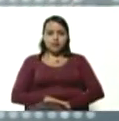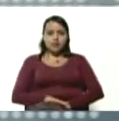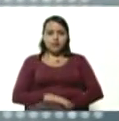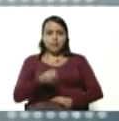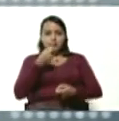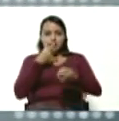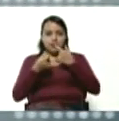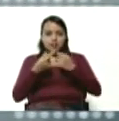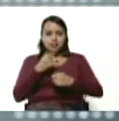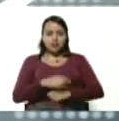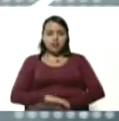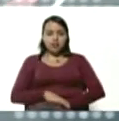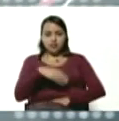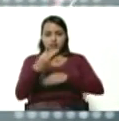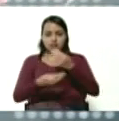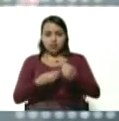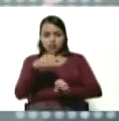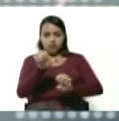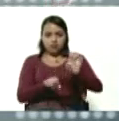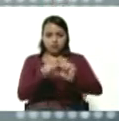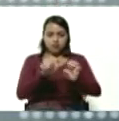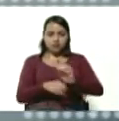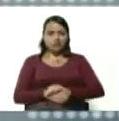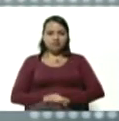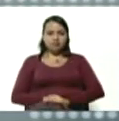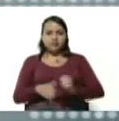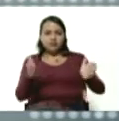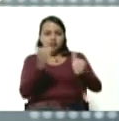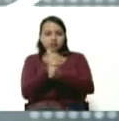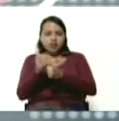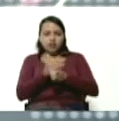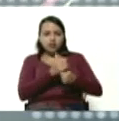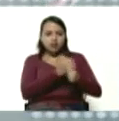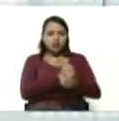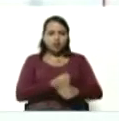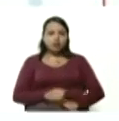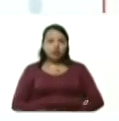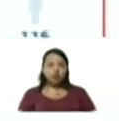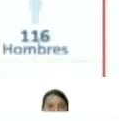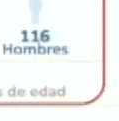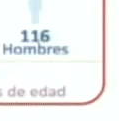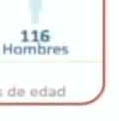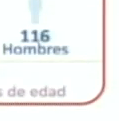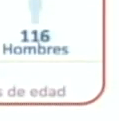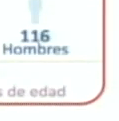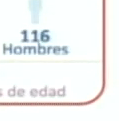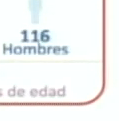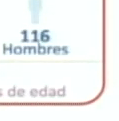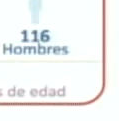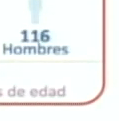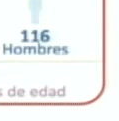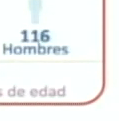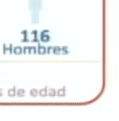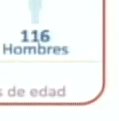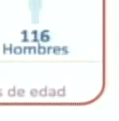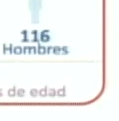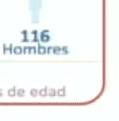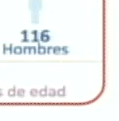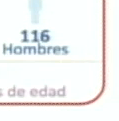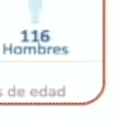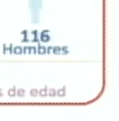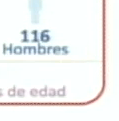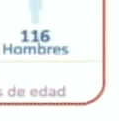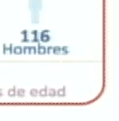allí realizamos distraje masivo, y encontramos casos confirmados del COVID-19 en tres trabajadores de esas